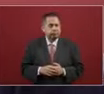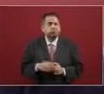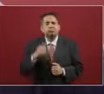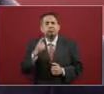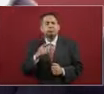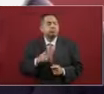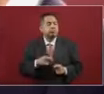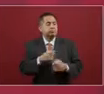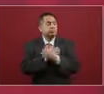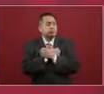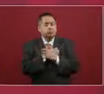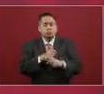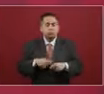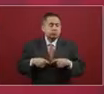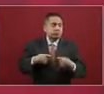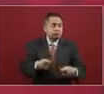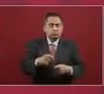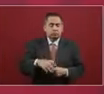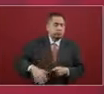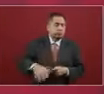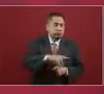garantice la educación pública